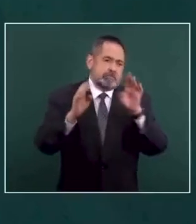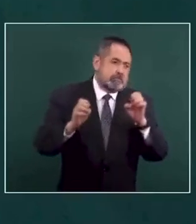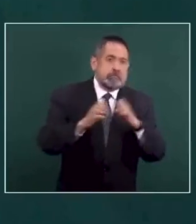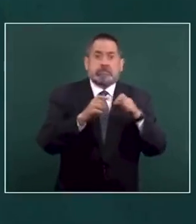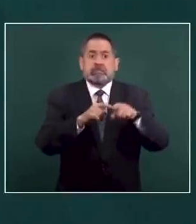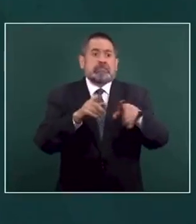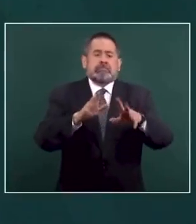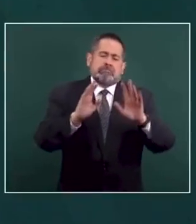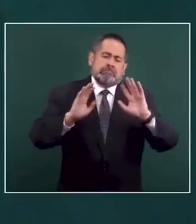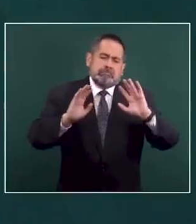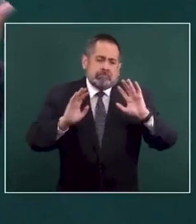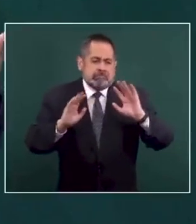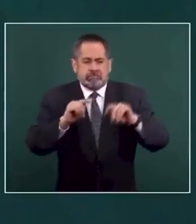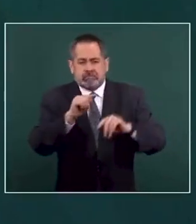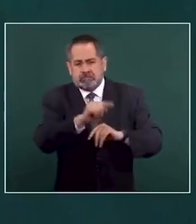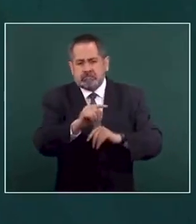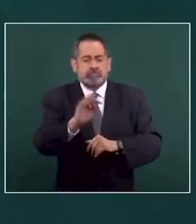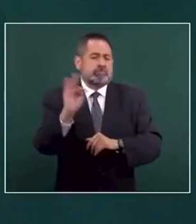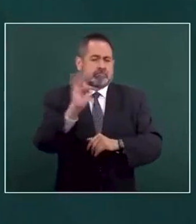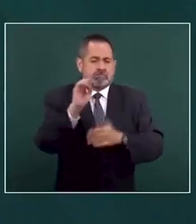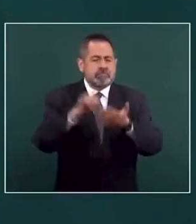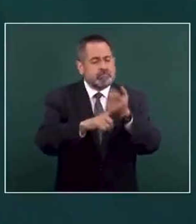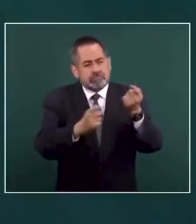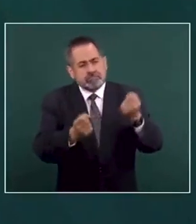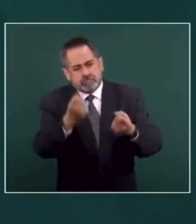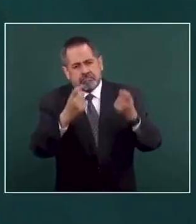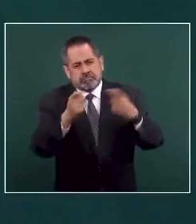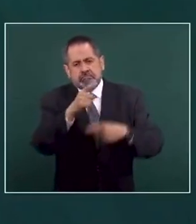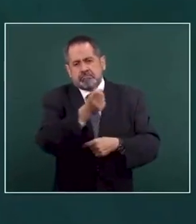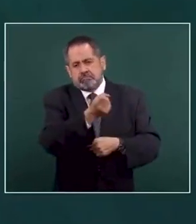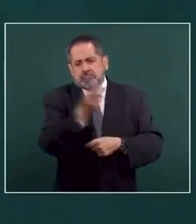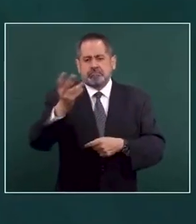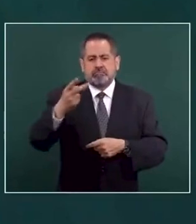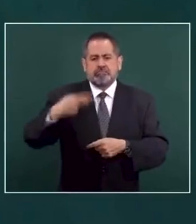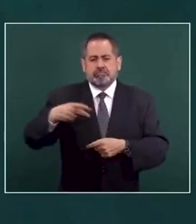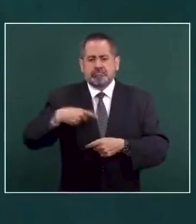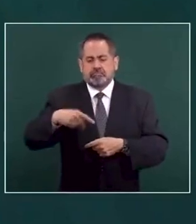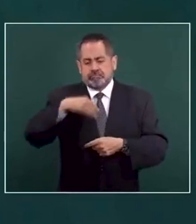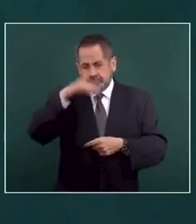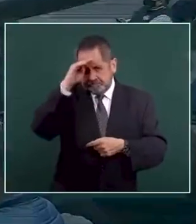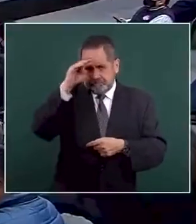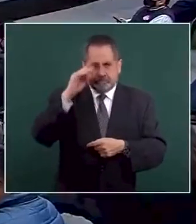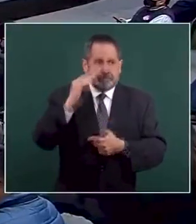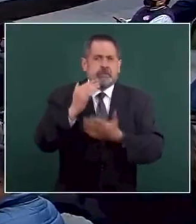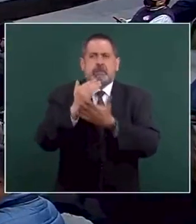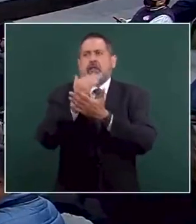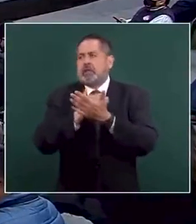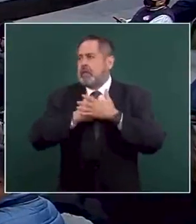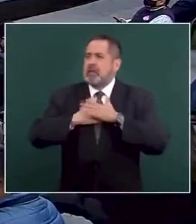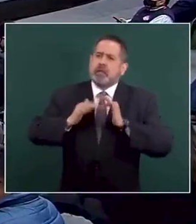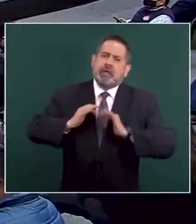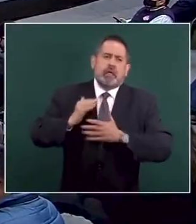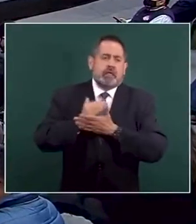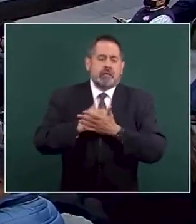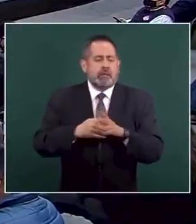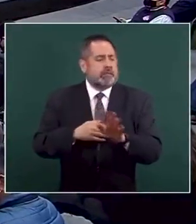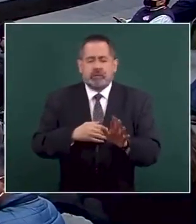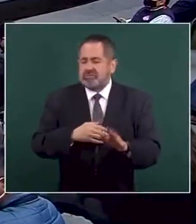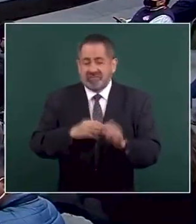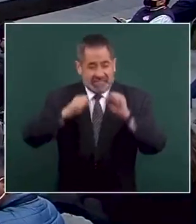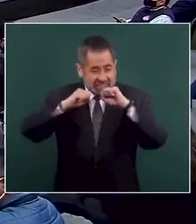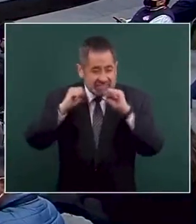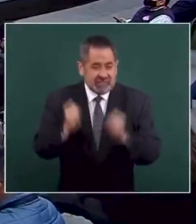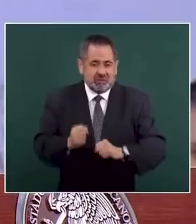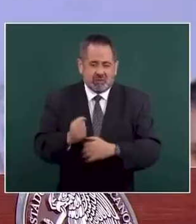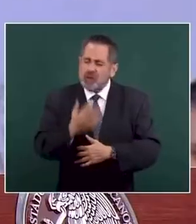que desde luego pudieran, en algunos casos, a algunas personas reducirles la ansiedad, pero no son medidas que